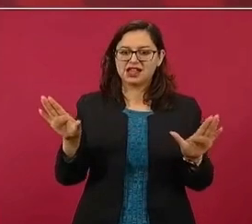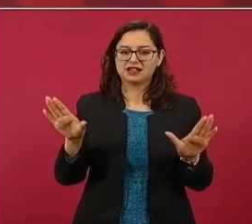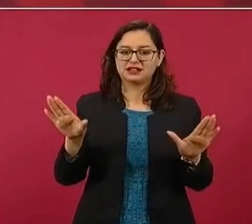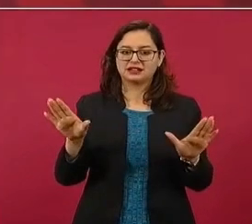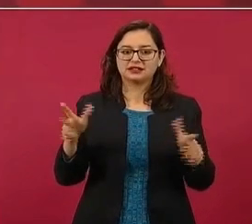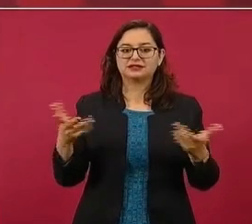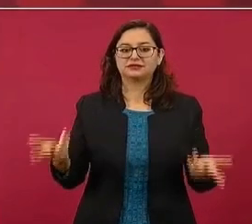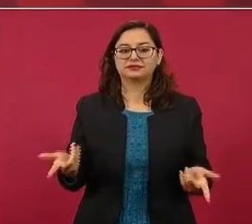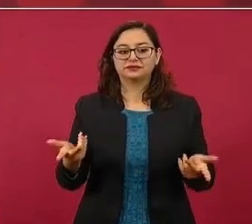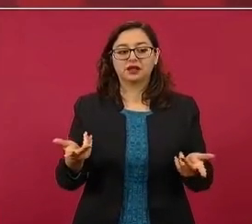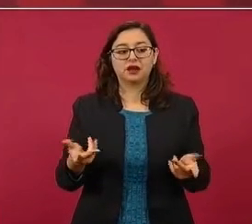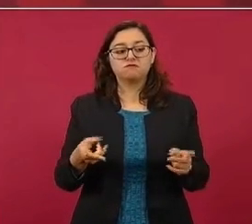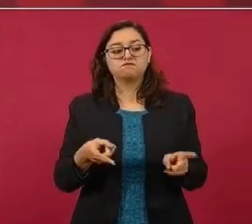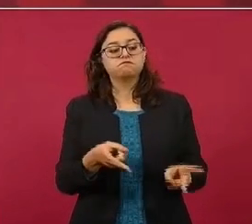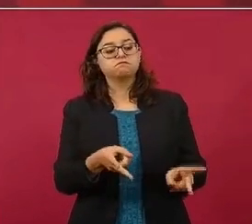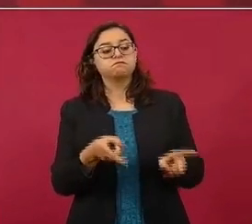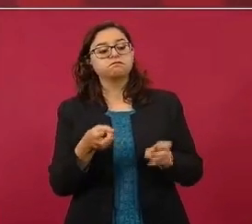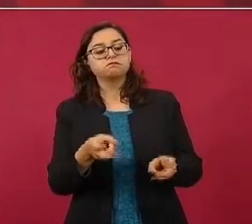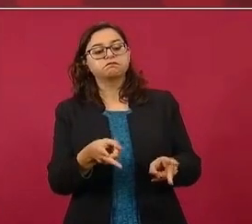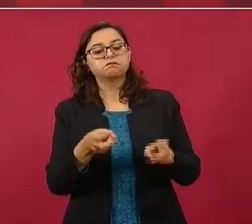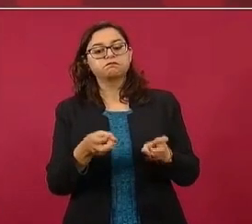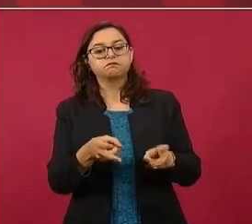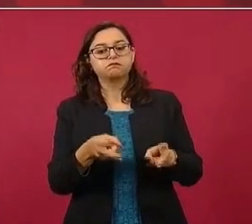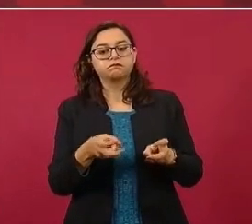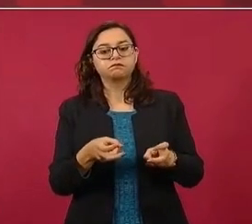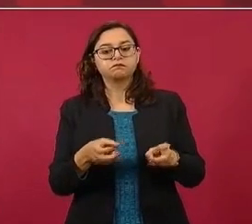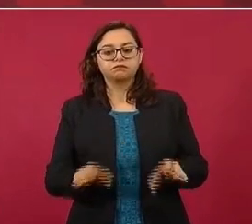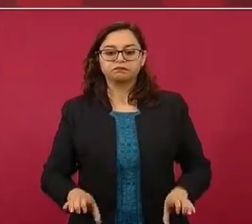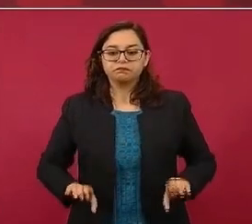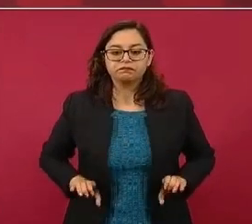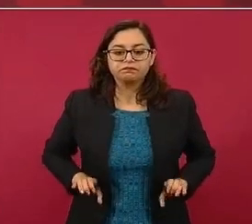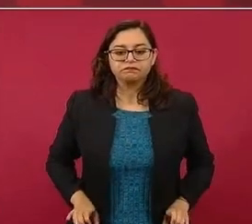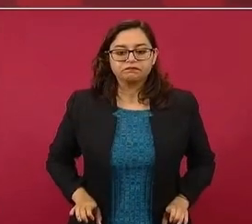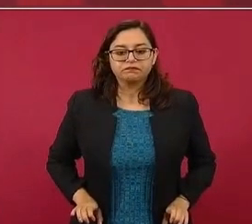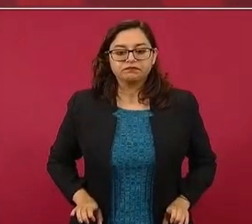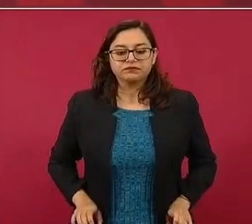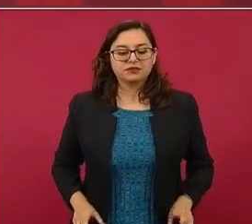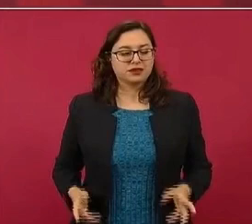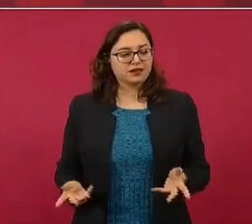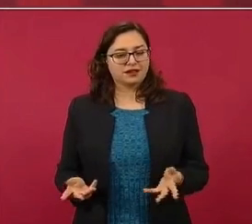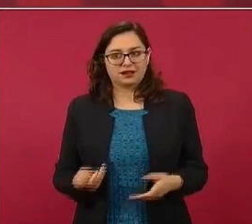porque solo el robalo es el que anda en dos aguas.